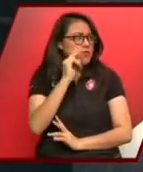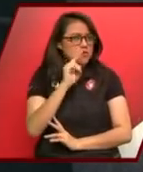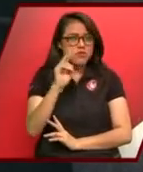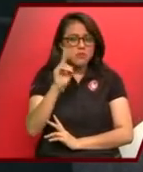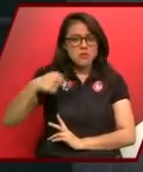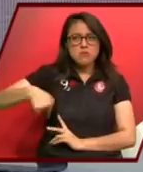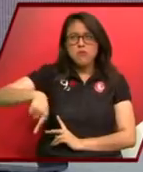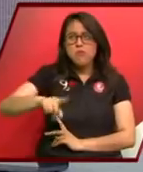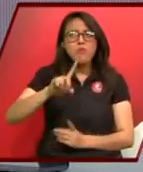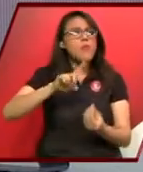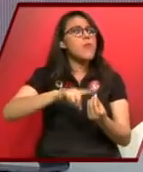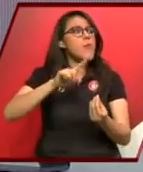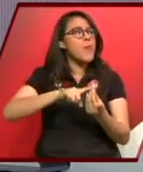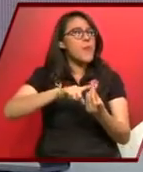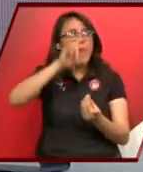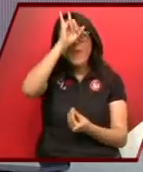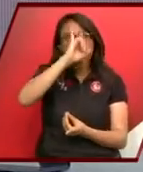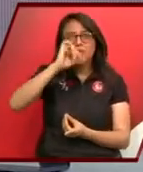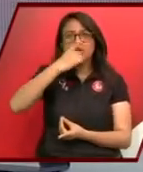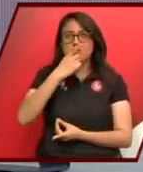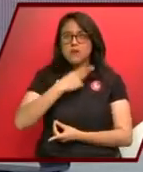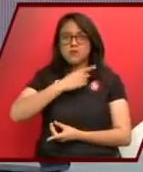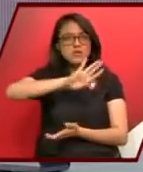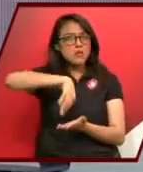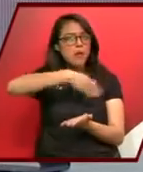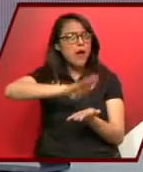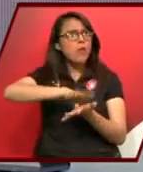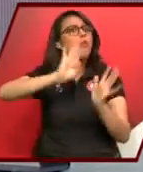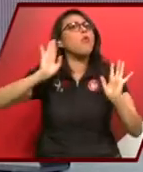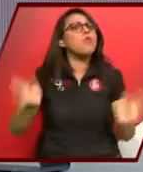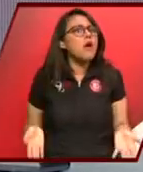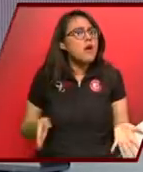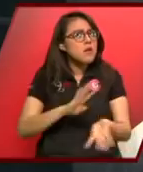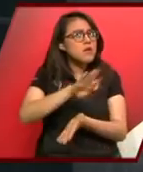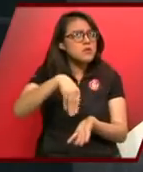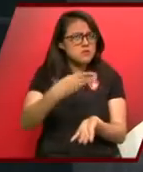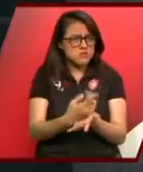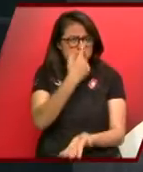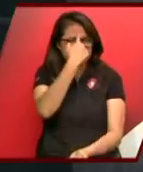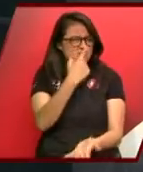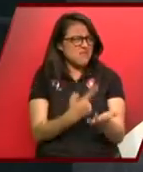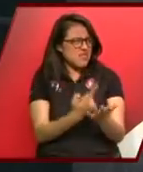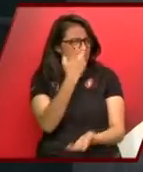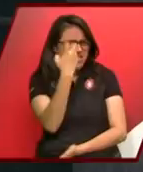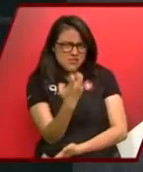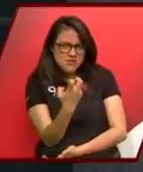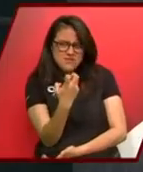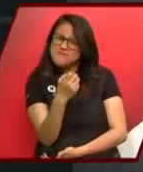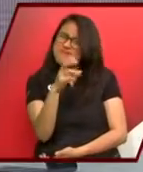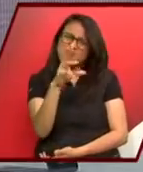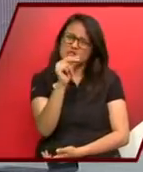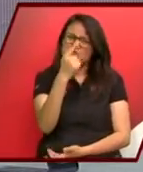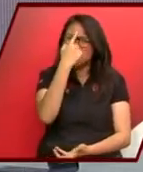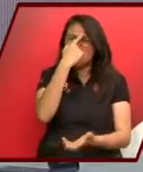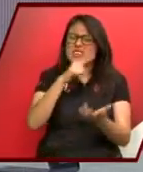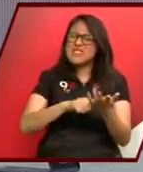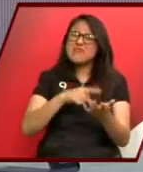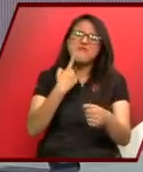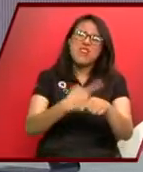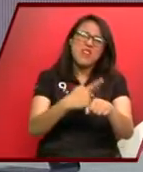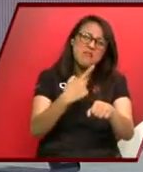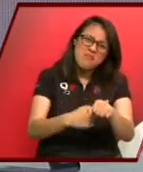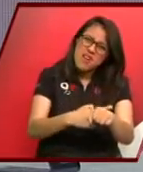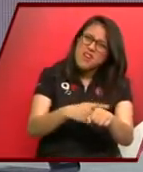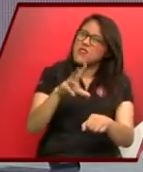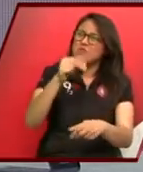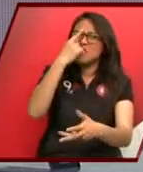rato en los pasillos y dije, ¿a dónde tan guapa? Y me dijo, me voy de boda. ¿Se va de boda? ¿Qué le crees, hombre? Está enfermita, ¿no? ¿O no? No